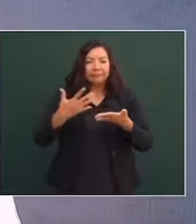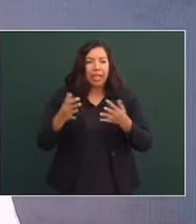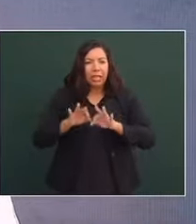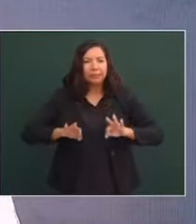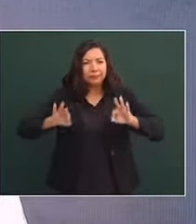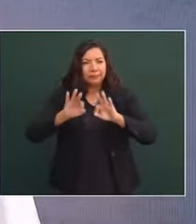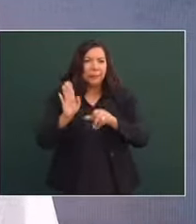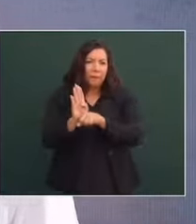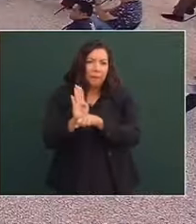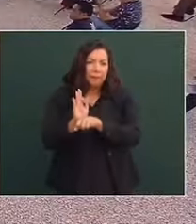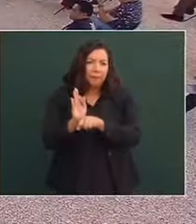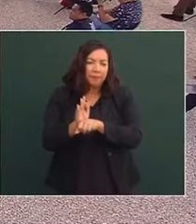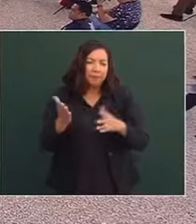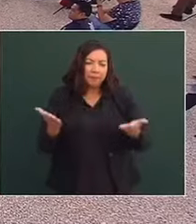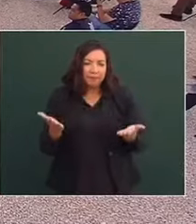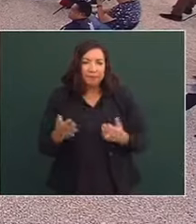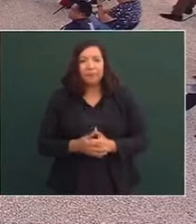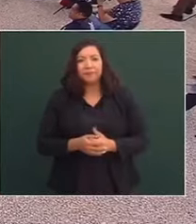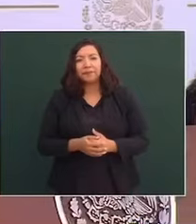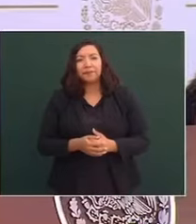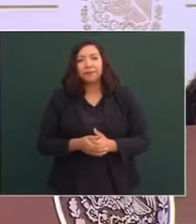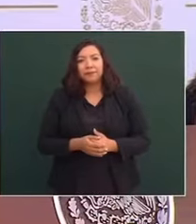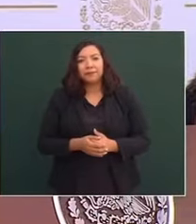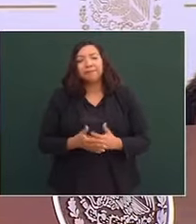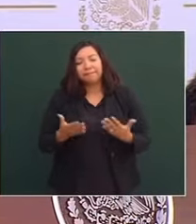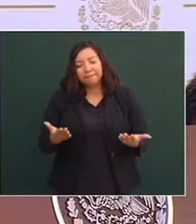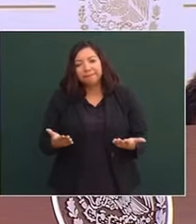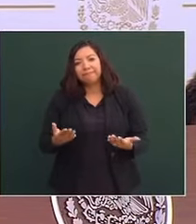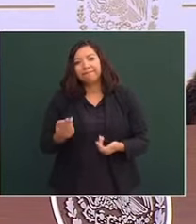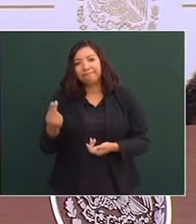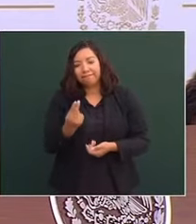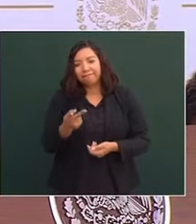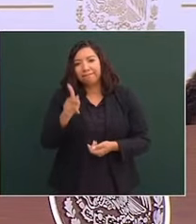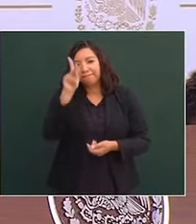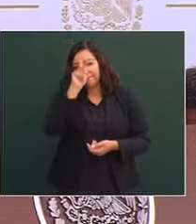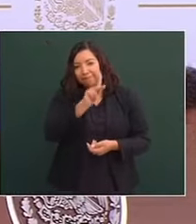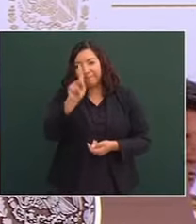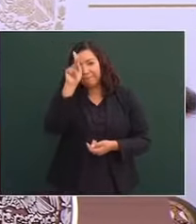Entonces tenemos que actuar con prudencia con serenidad